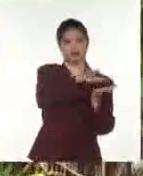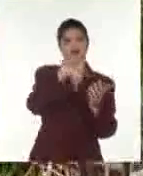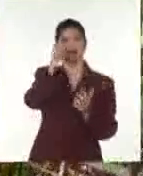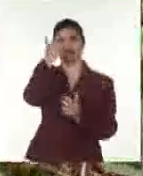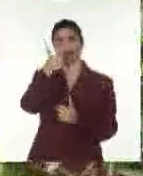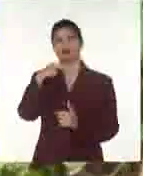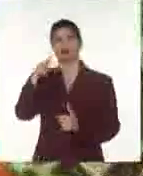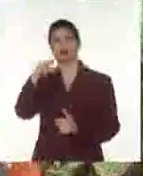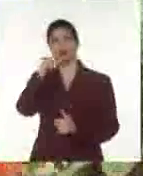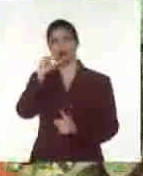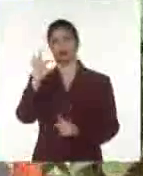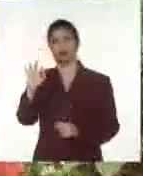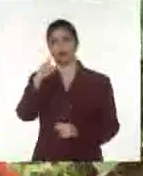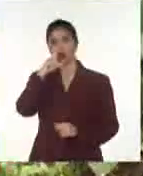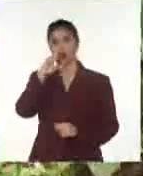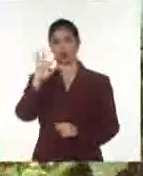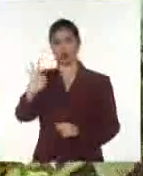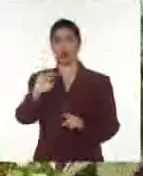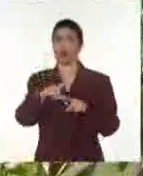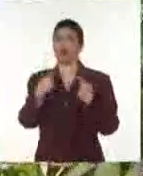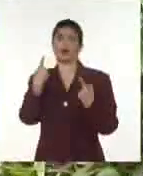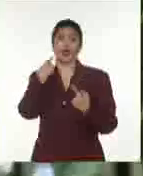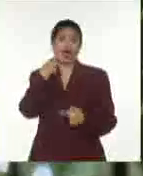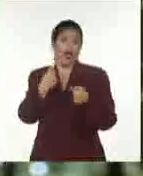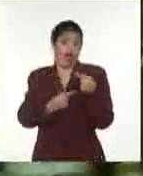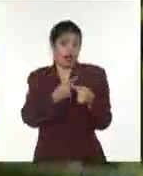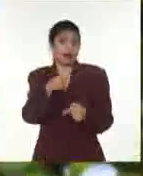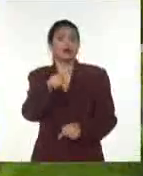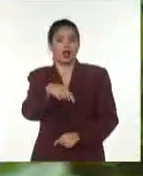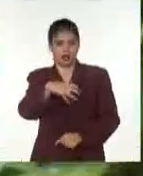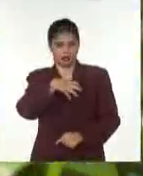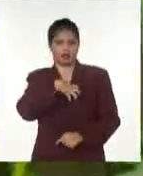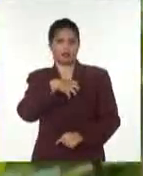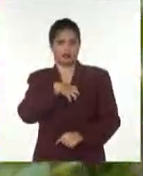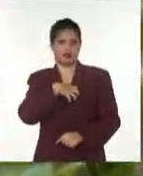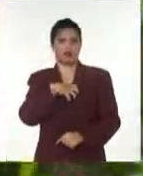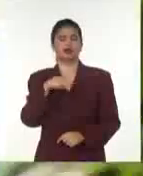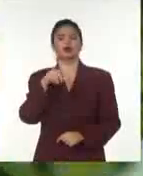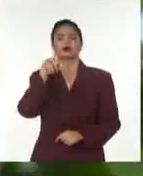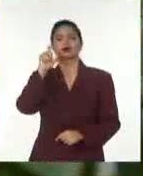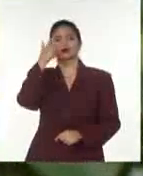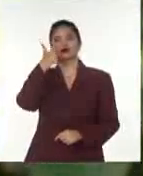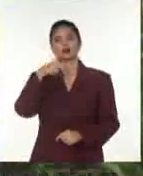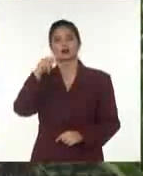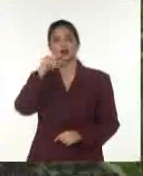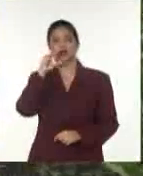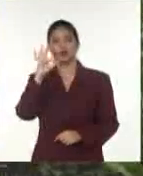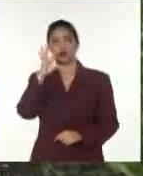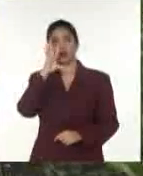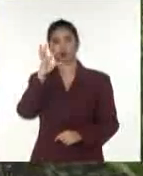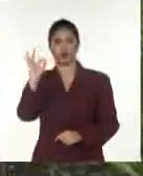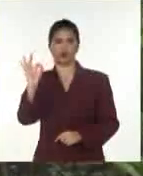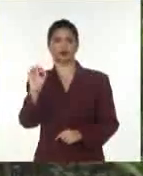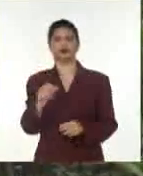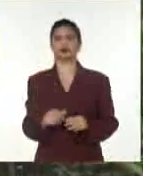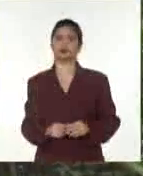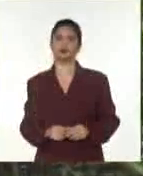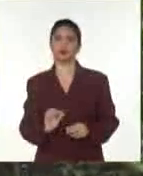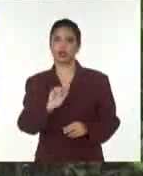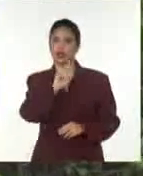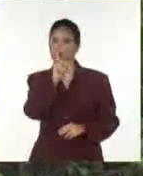que se almacena por los años, sobre todo en la parte de los sedimentos. ¿Qué tiempo de